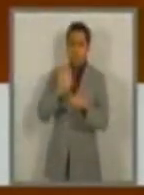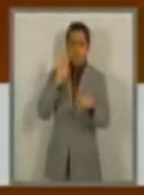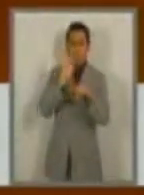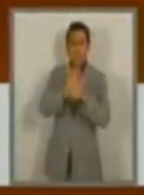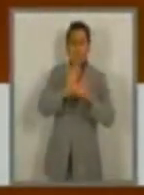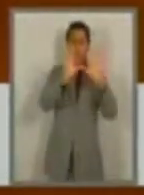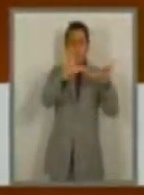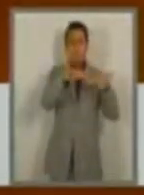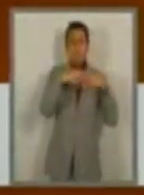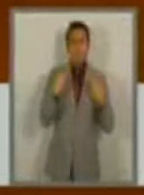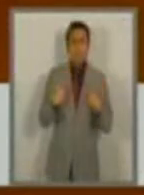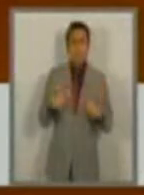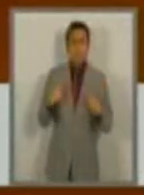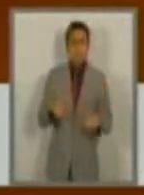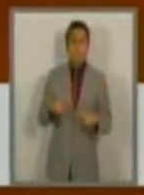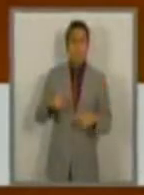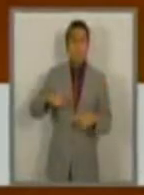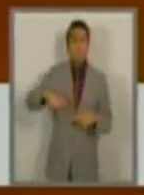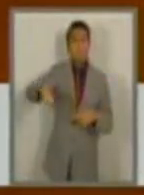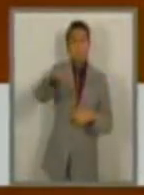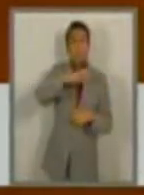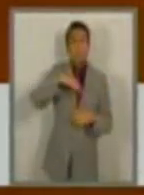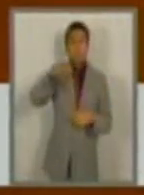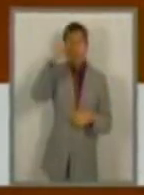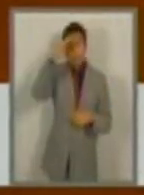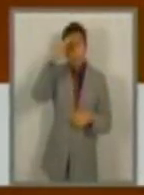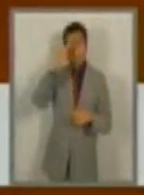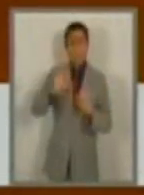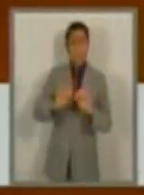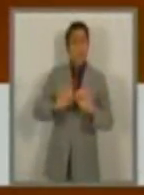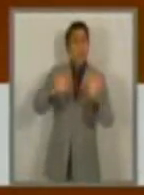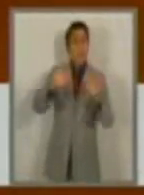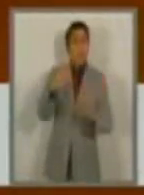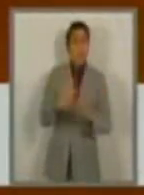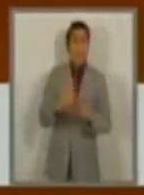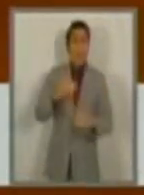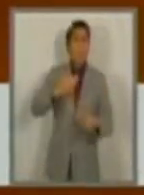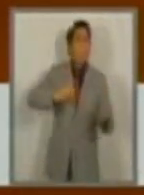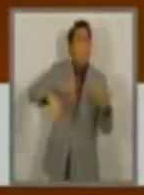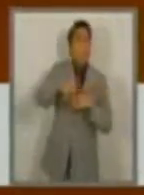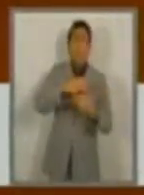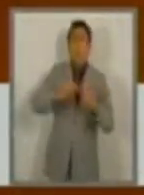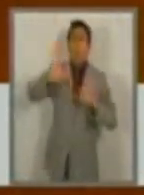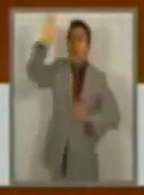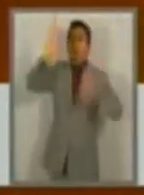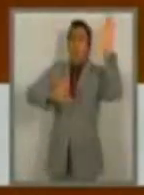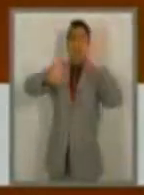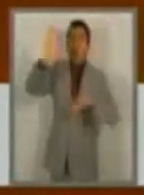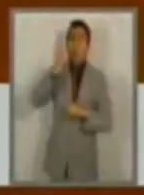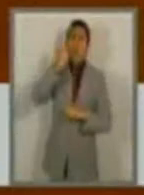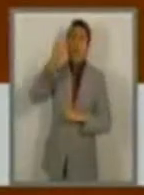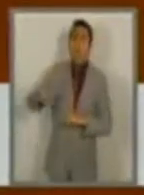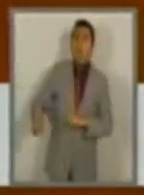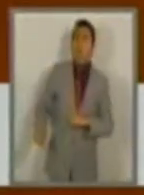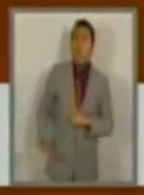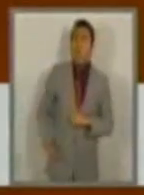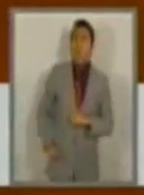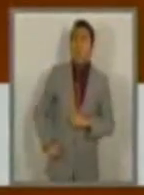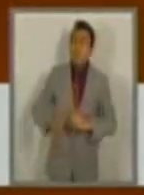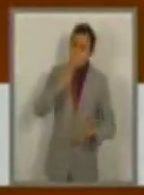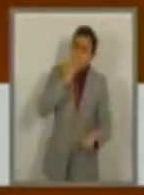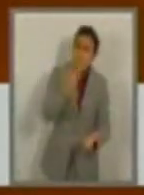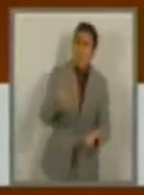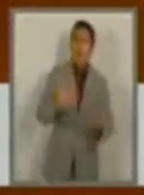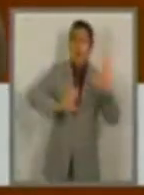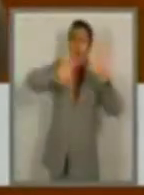de transparencia, todo el mundo alzamos la voz y queremos que el gobierno sea transparente y que informe a la sociedad de lo que está